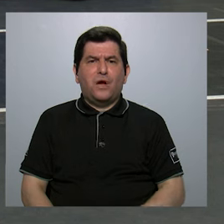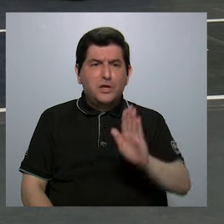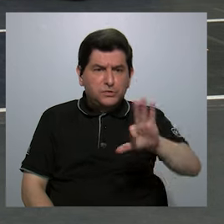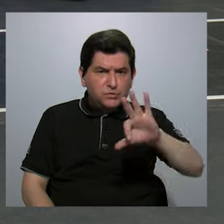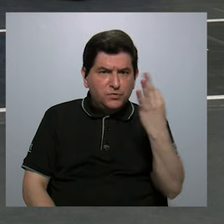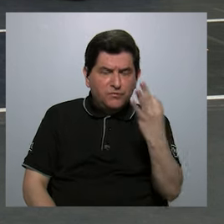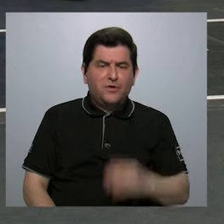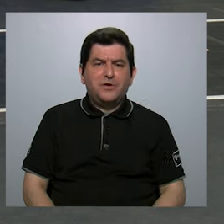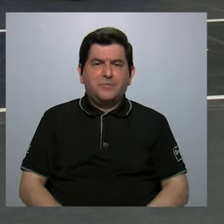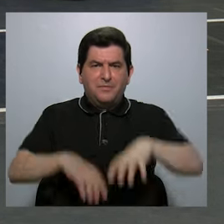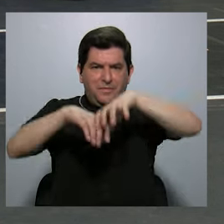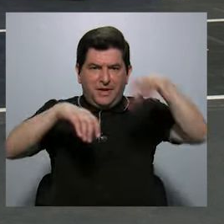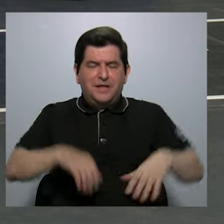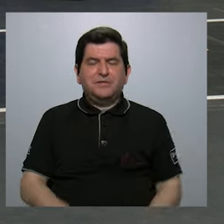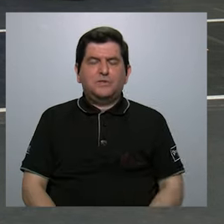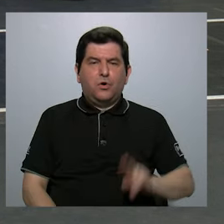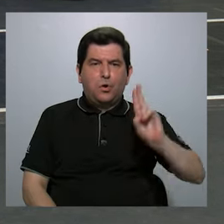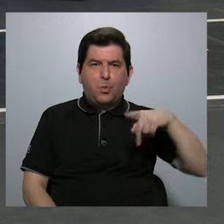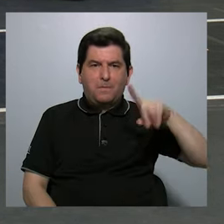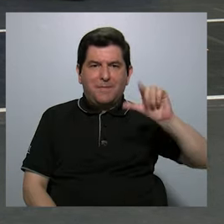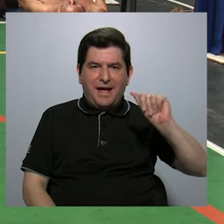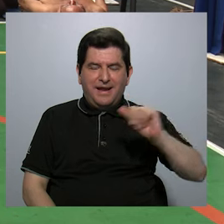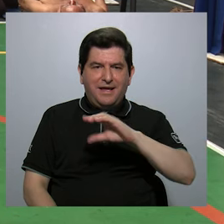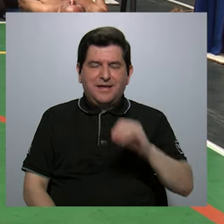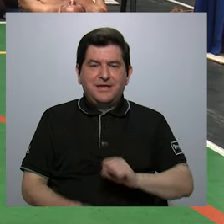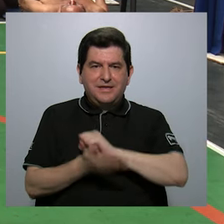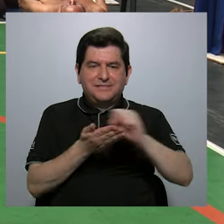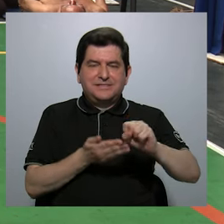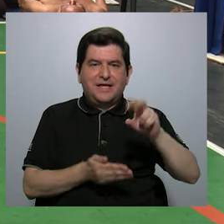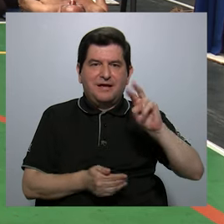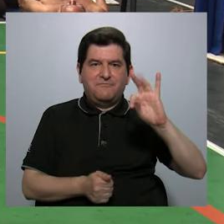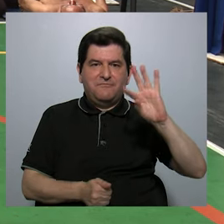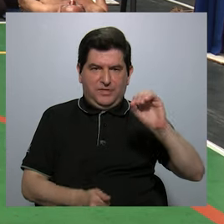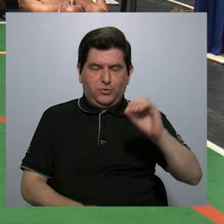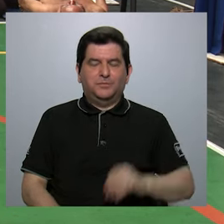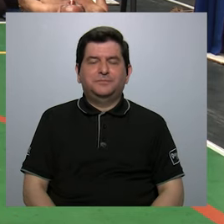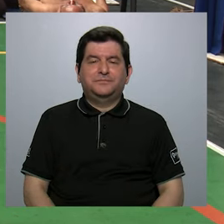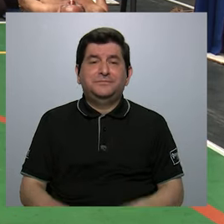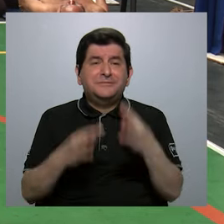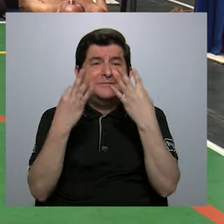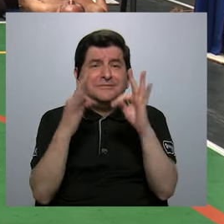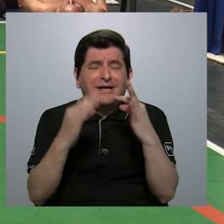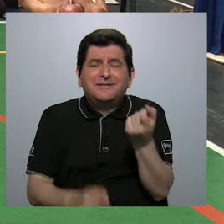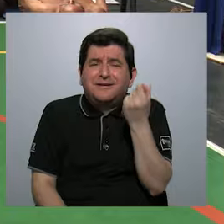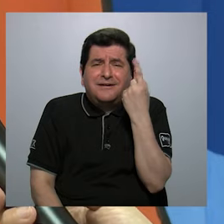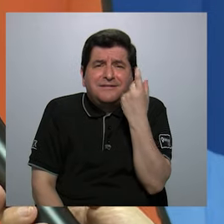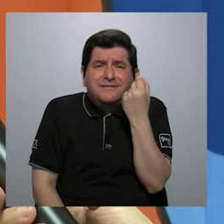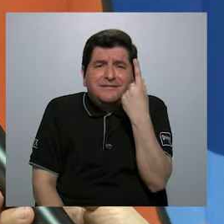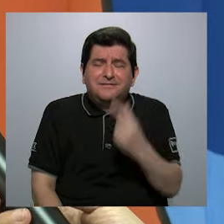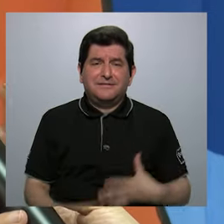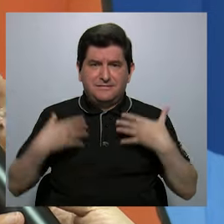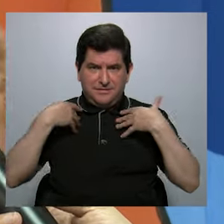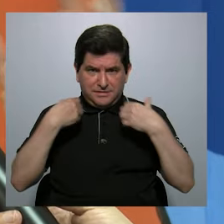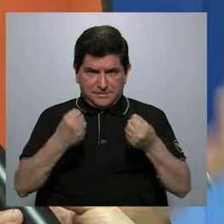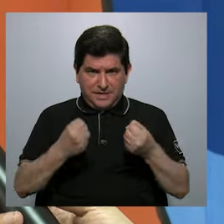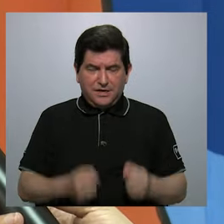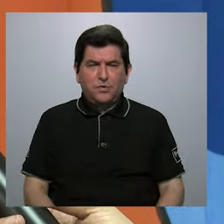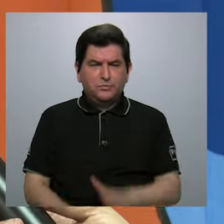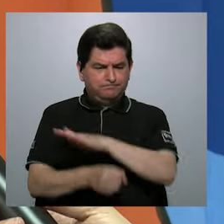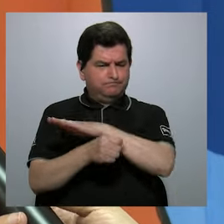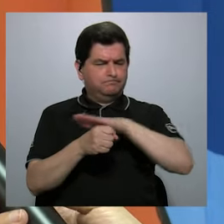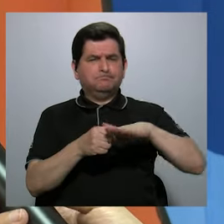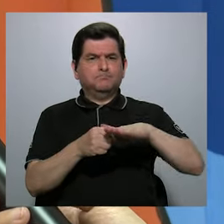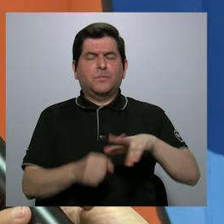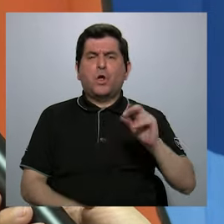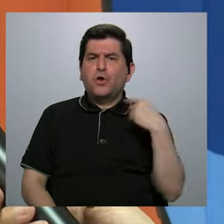versiones en los cantones de Upala y San Vito de Cotobruz. Hemos tratado también de entender la salud como algo más integral,